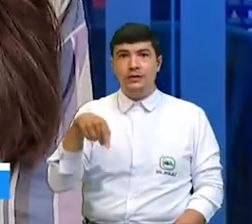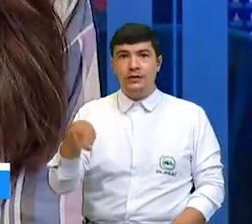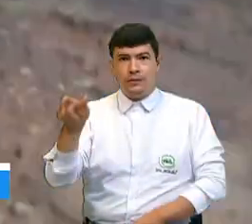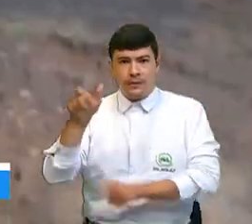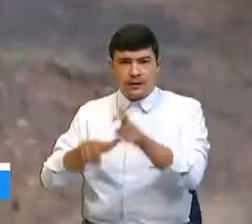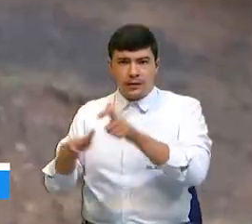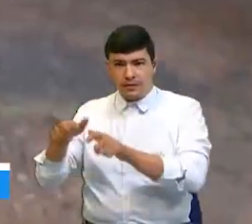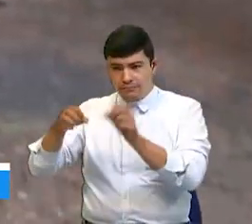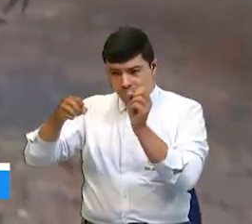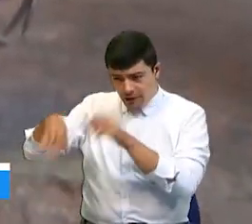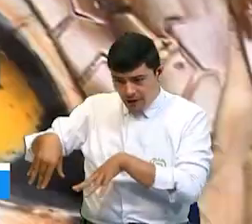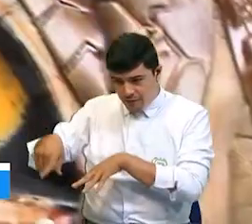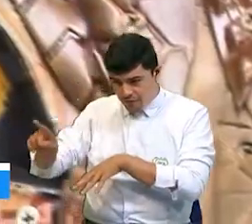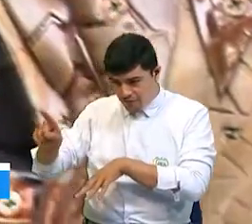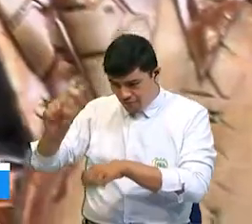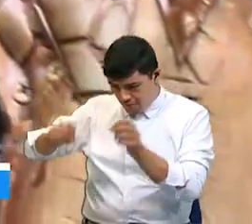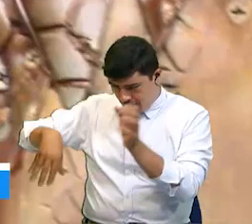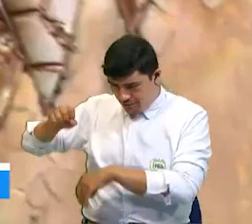arte.